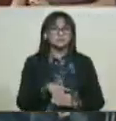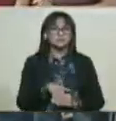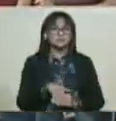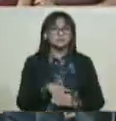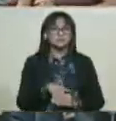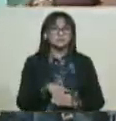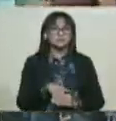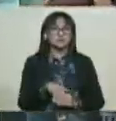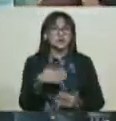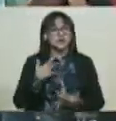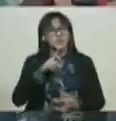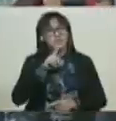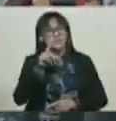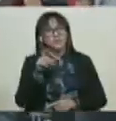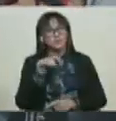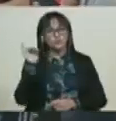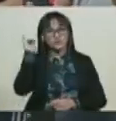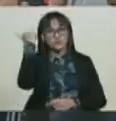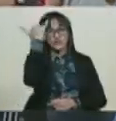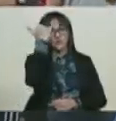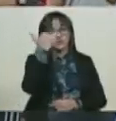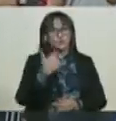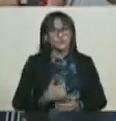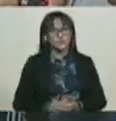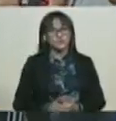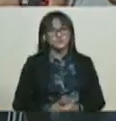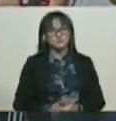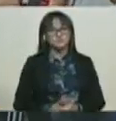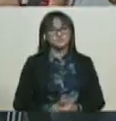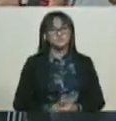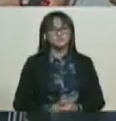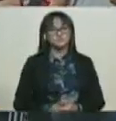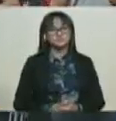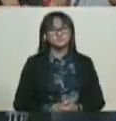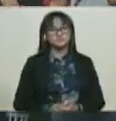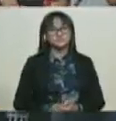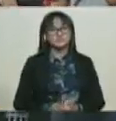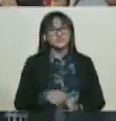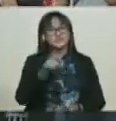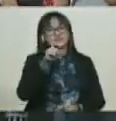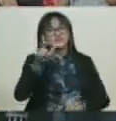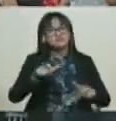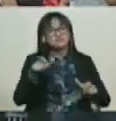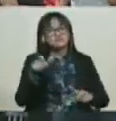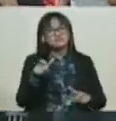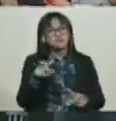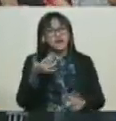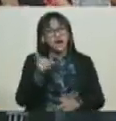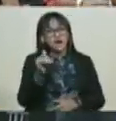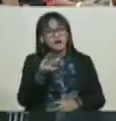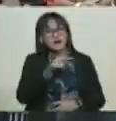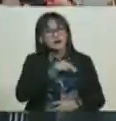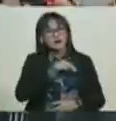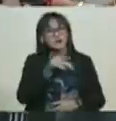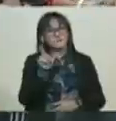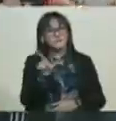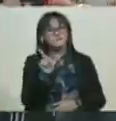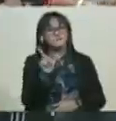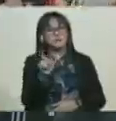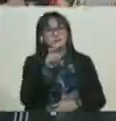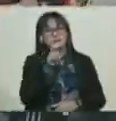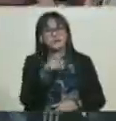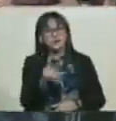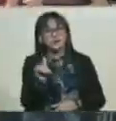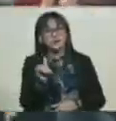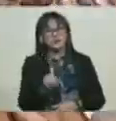yo les pregunto en yaracuy quienes de ustedes se sacaron el carné del partido socialista